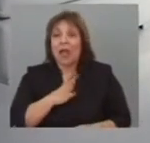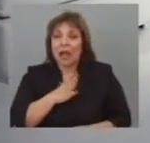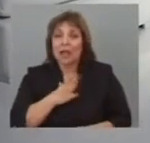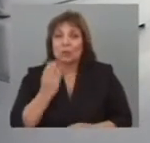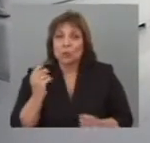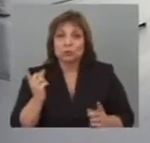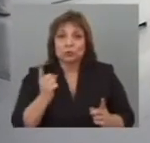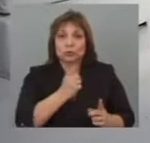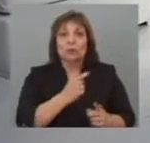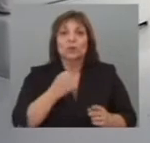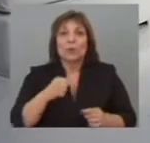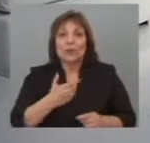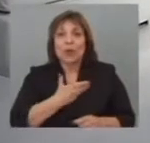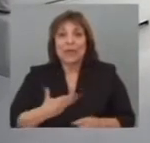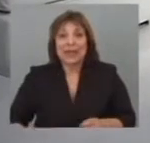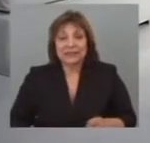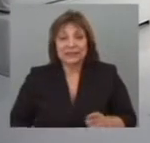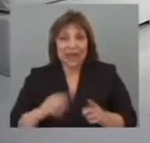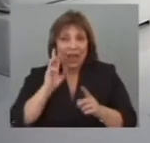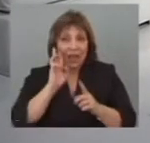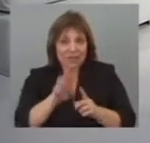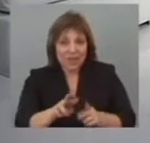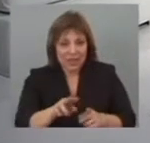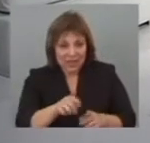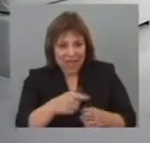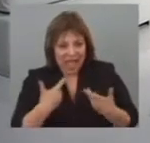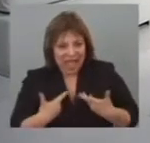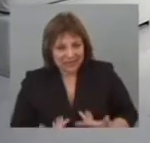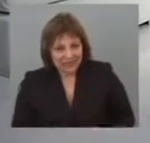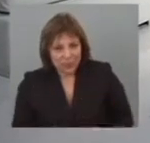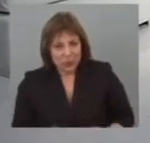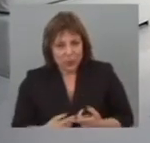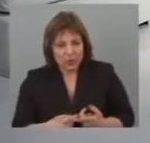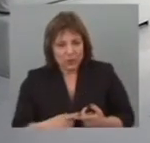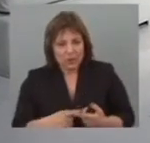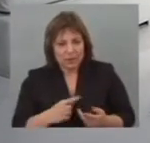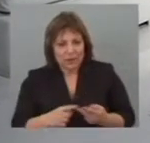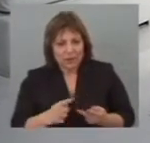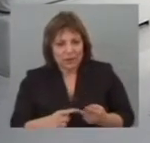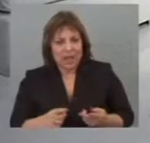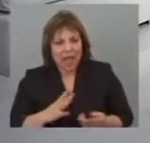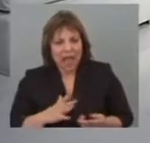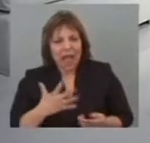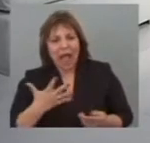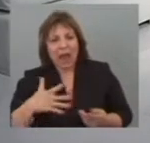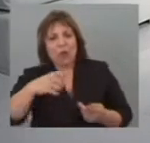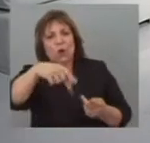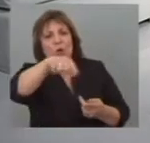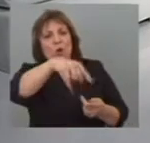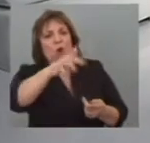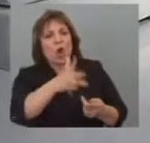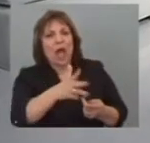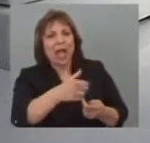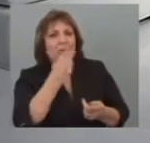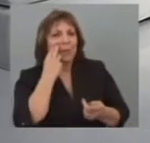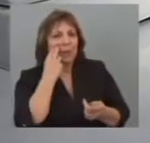casos surgen cuando las maestras identifican en los niños actitudes que les van dando pautas de que algo está pasando en ese hogar, que